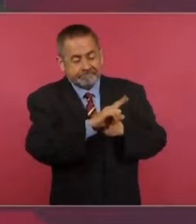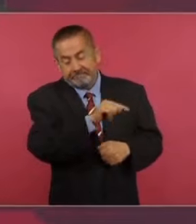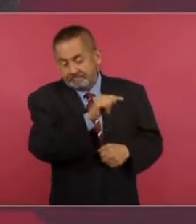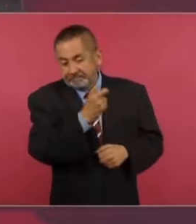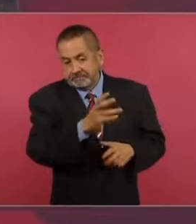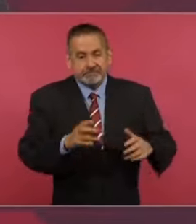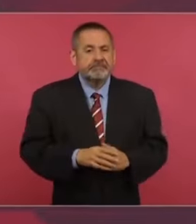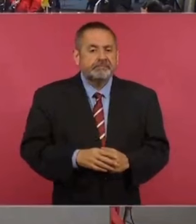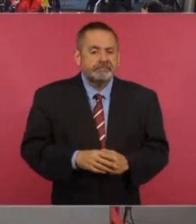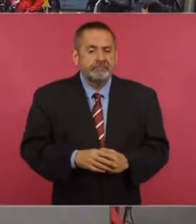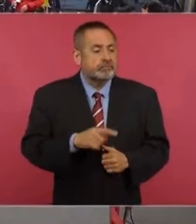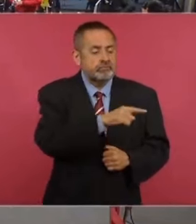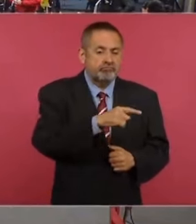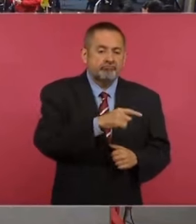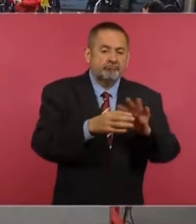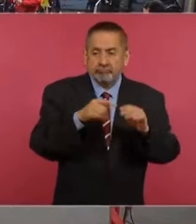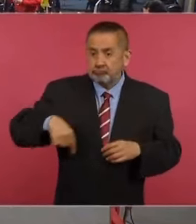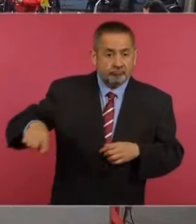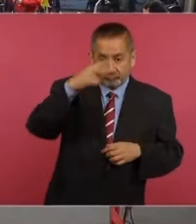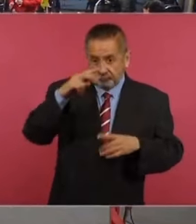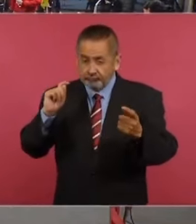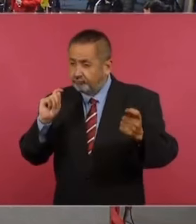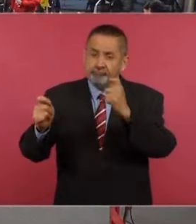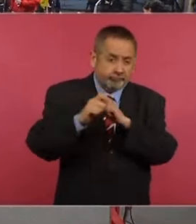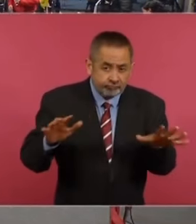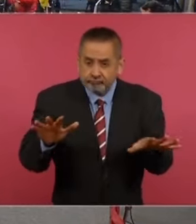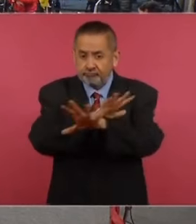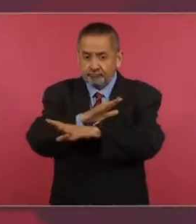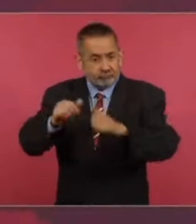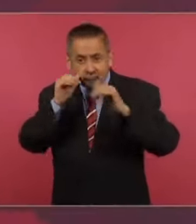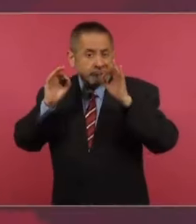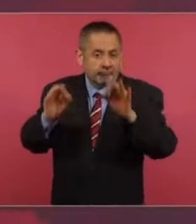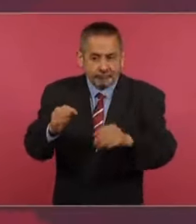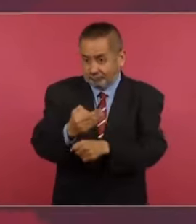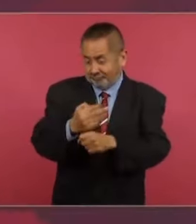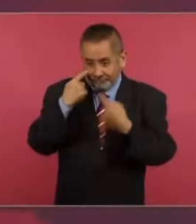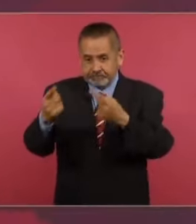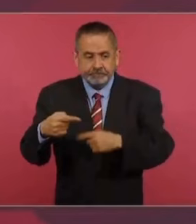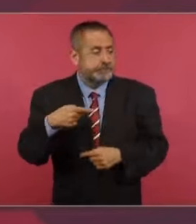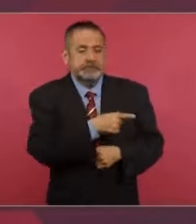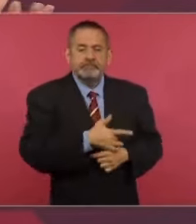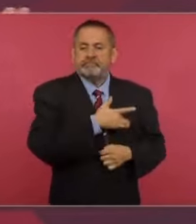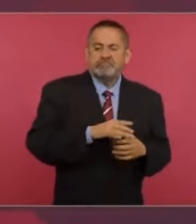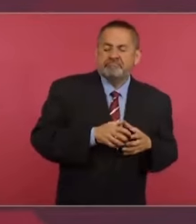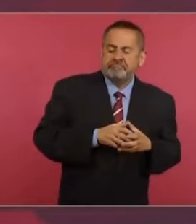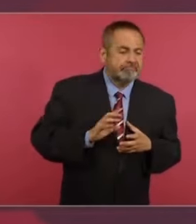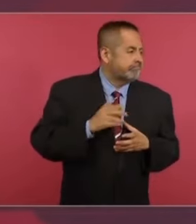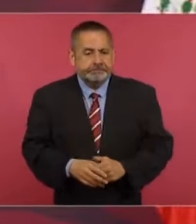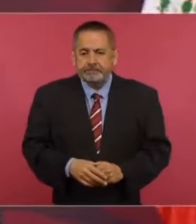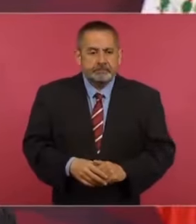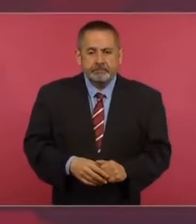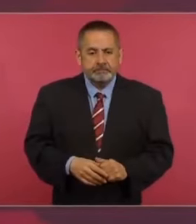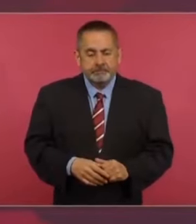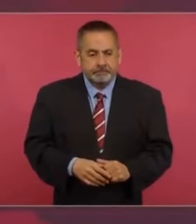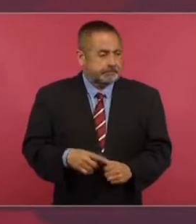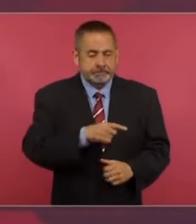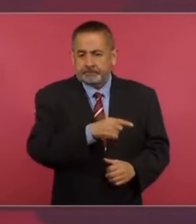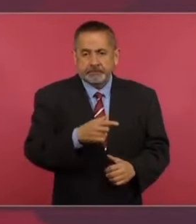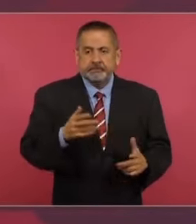insensibles. Entonces, se presenta en México un cambio como el que estamos viviendo y no saben qué hacer. Y cada